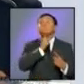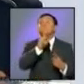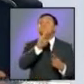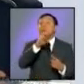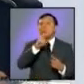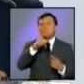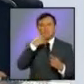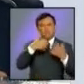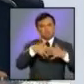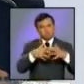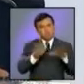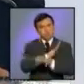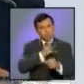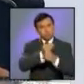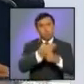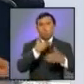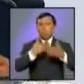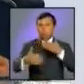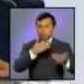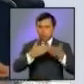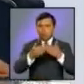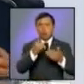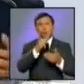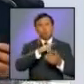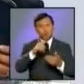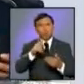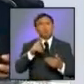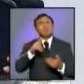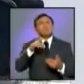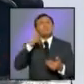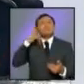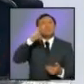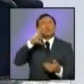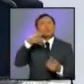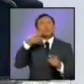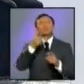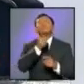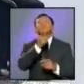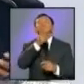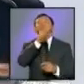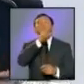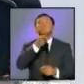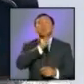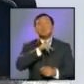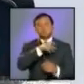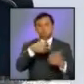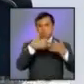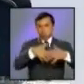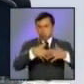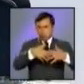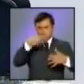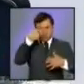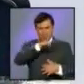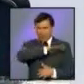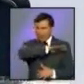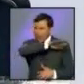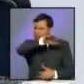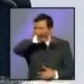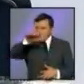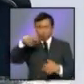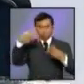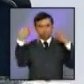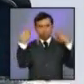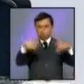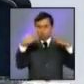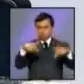más altos desafortunadamente vivimos en una cultura de la transa una cultura que ellos